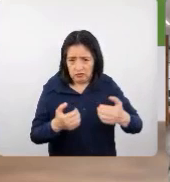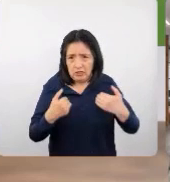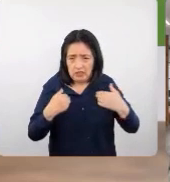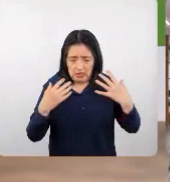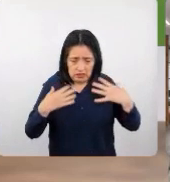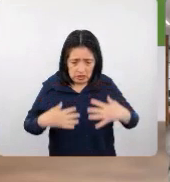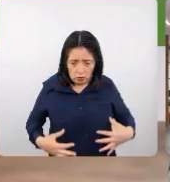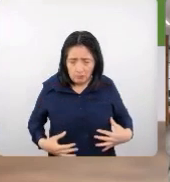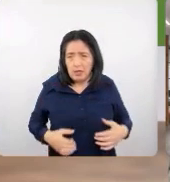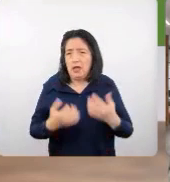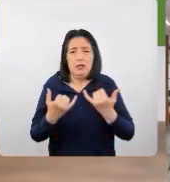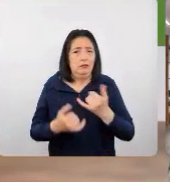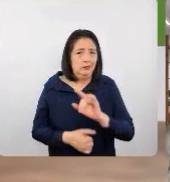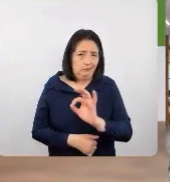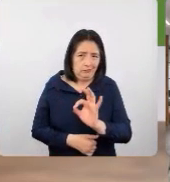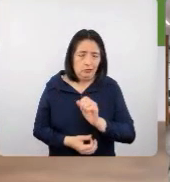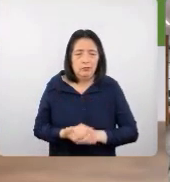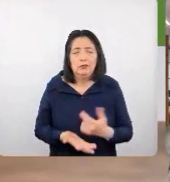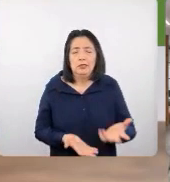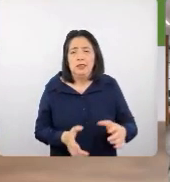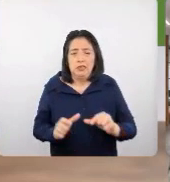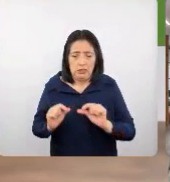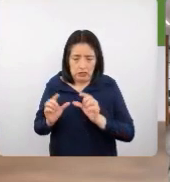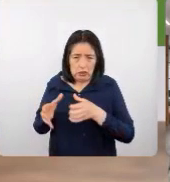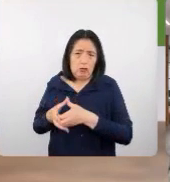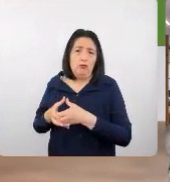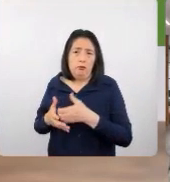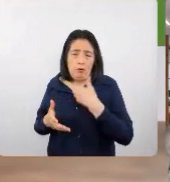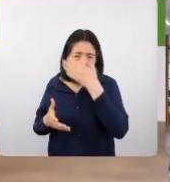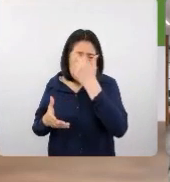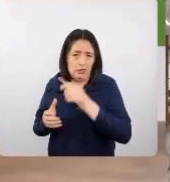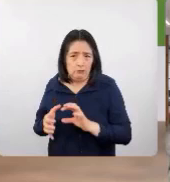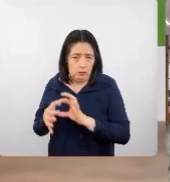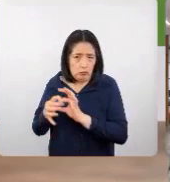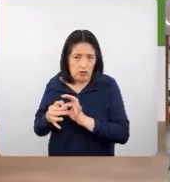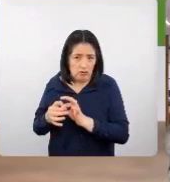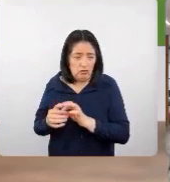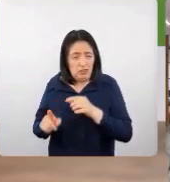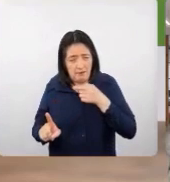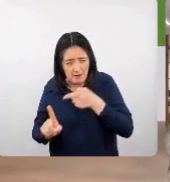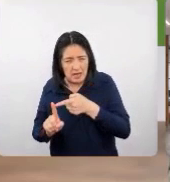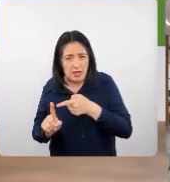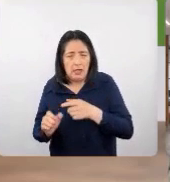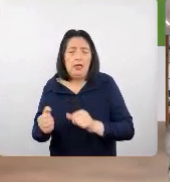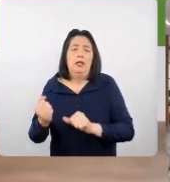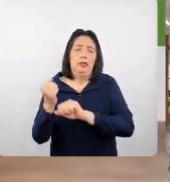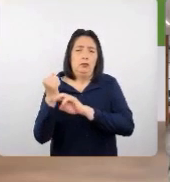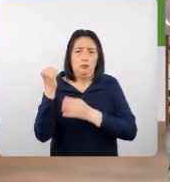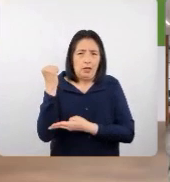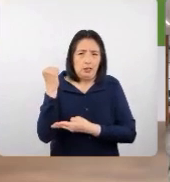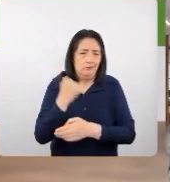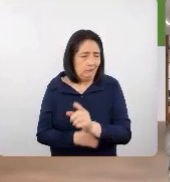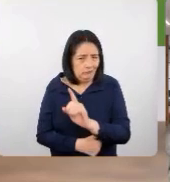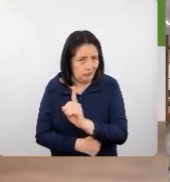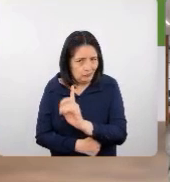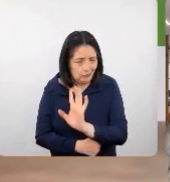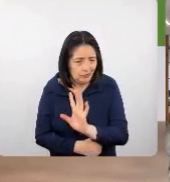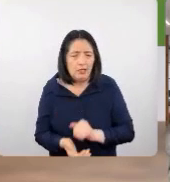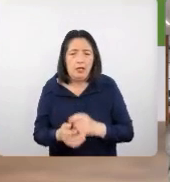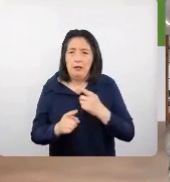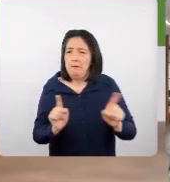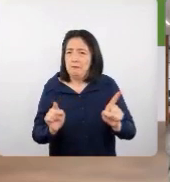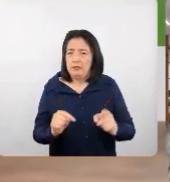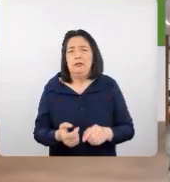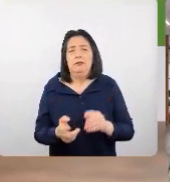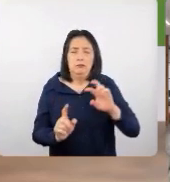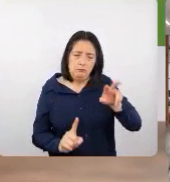ya no es el caso. Y en Emiratos Árabes Unidos, principalmente en Dubái, no es el caso. Sin embargo, desde un punto de vista